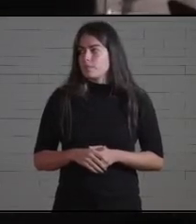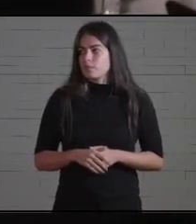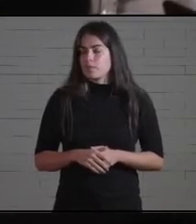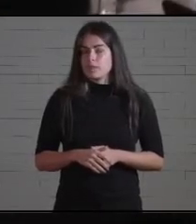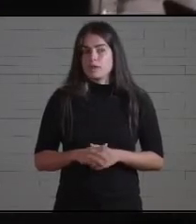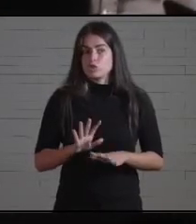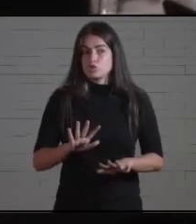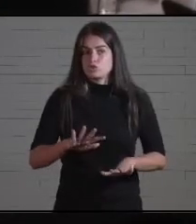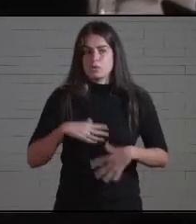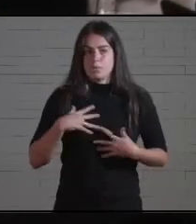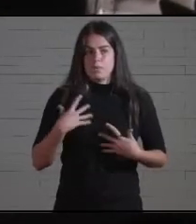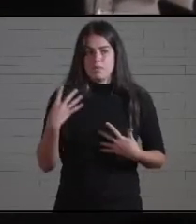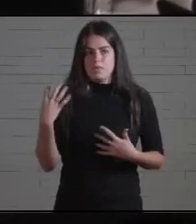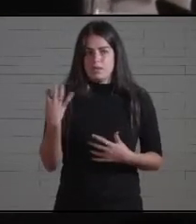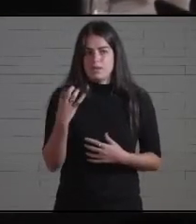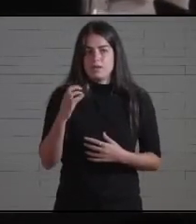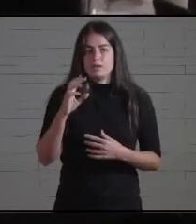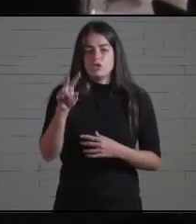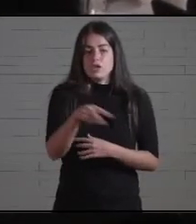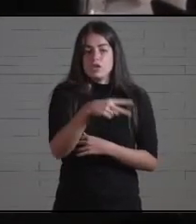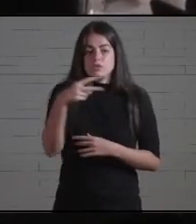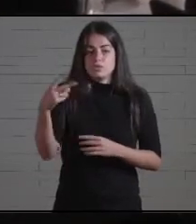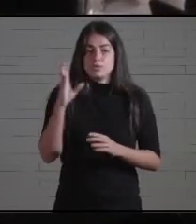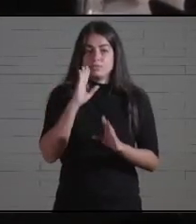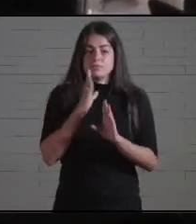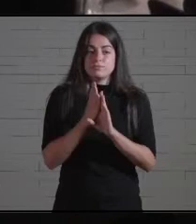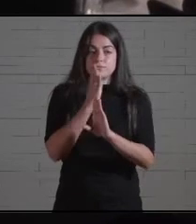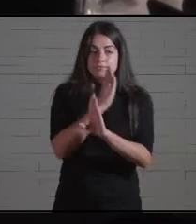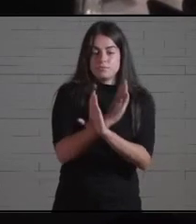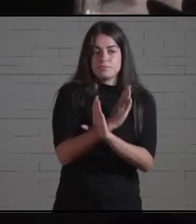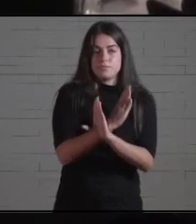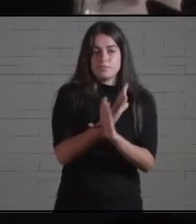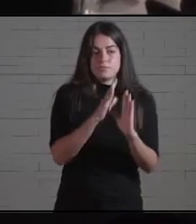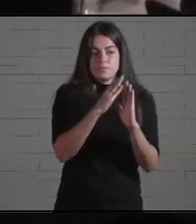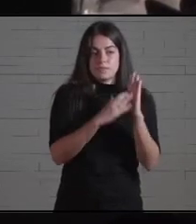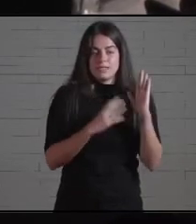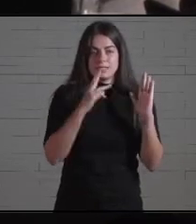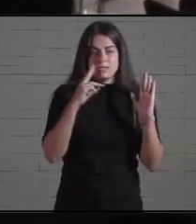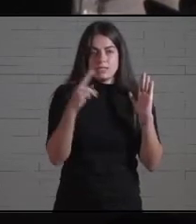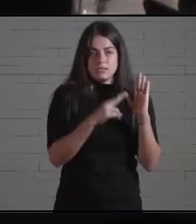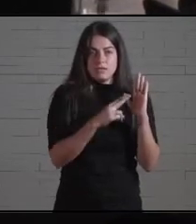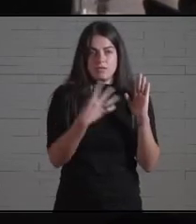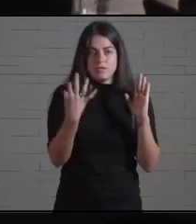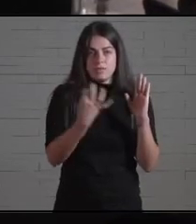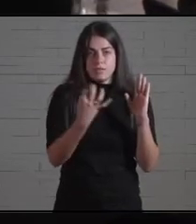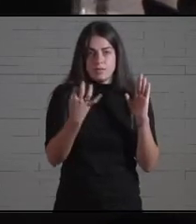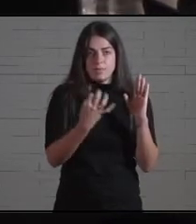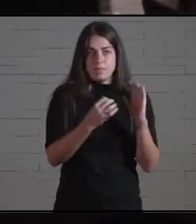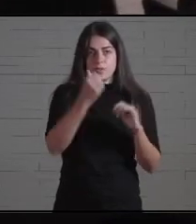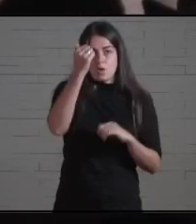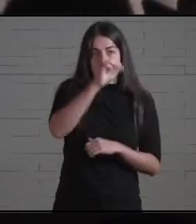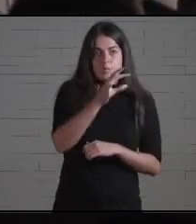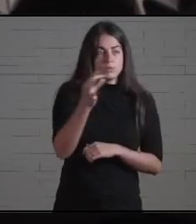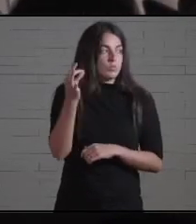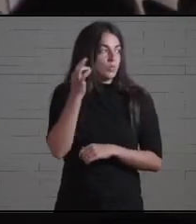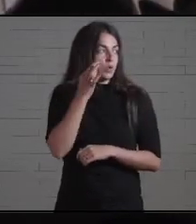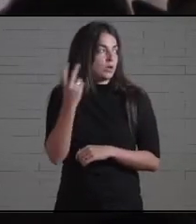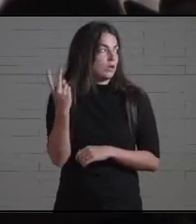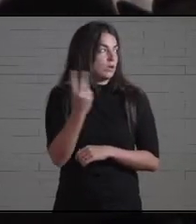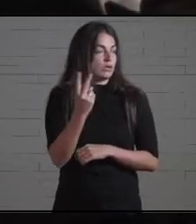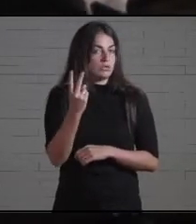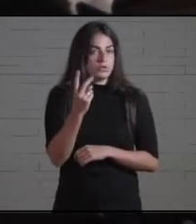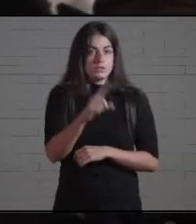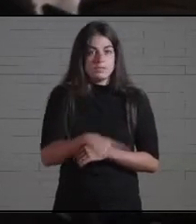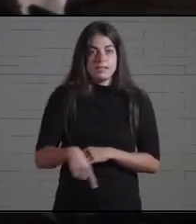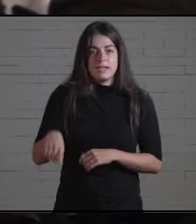Sorprende de nuevo, como en los resultados anteriores, que en su conjunto hombres y mujeres han